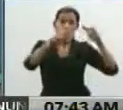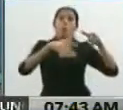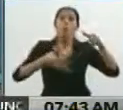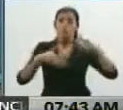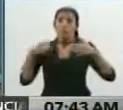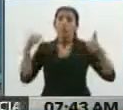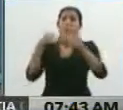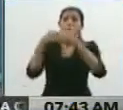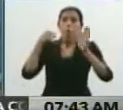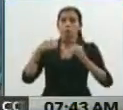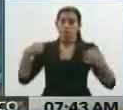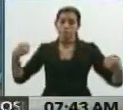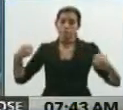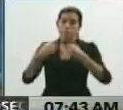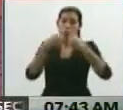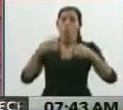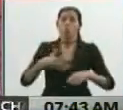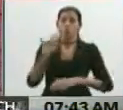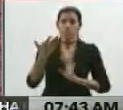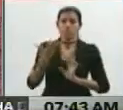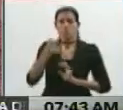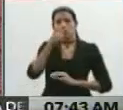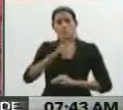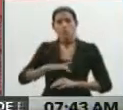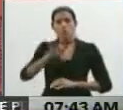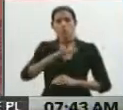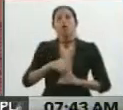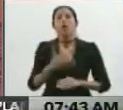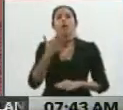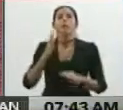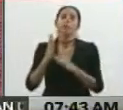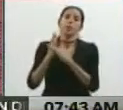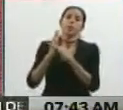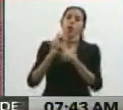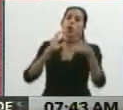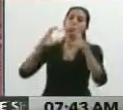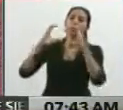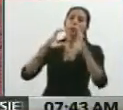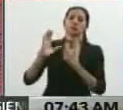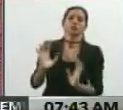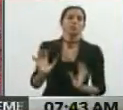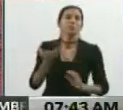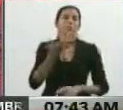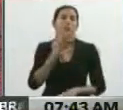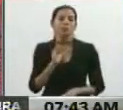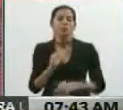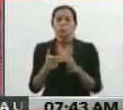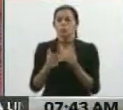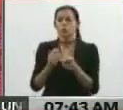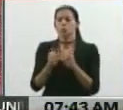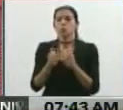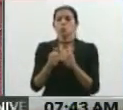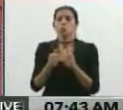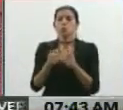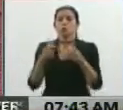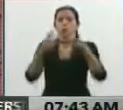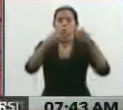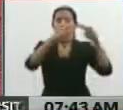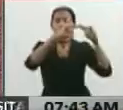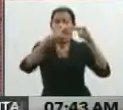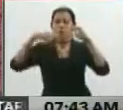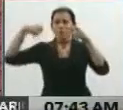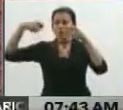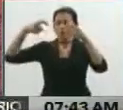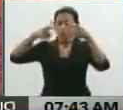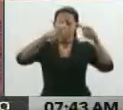aéreo puede ocasionar un accidente a una población que tal se interrumpe la frecuencia aeronáutica con que ese operador vuela srp a ese